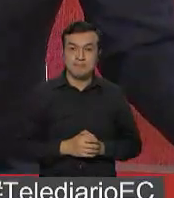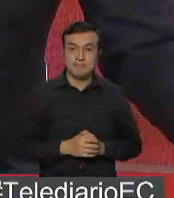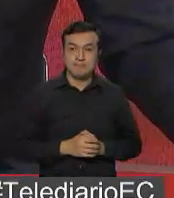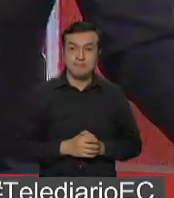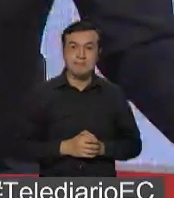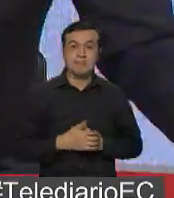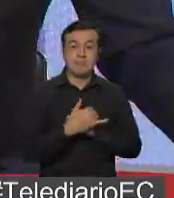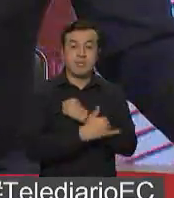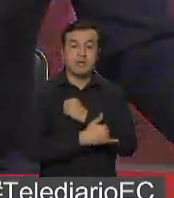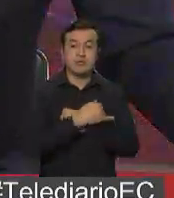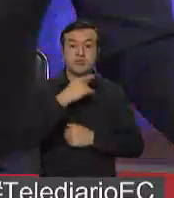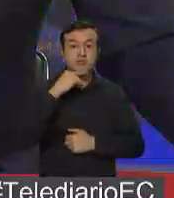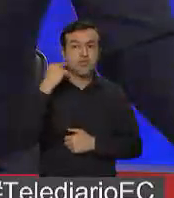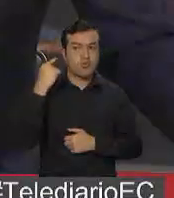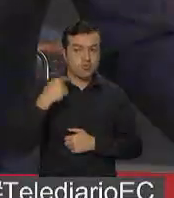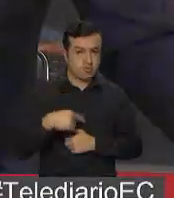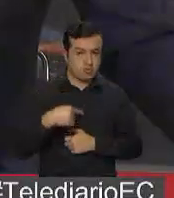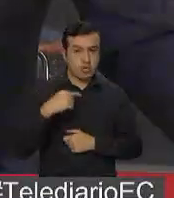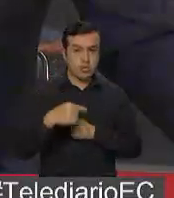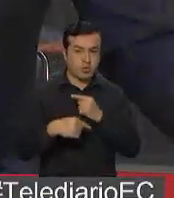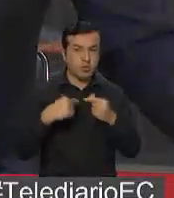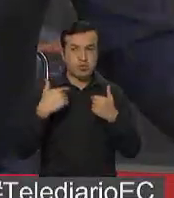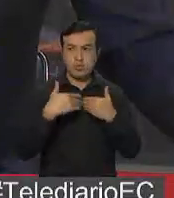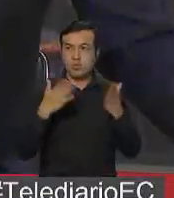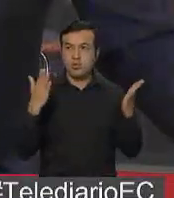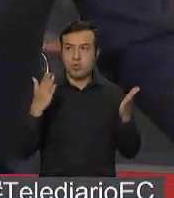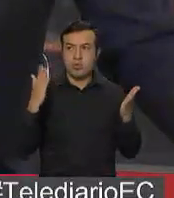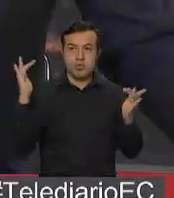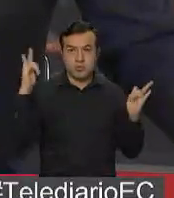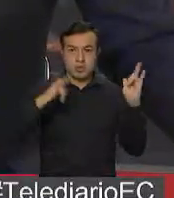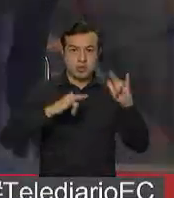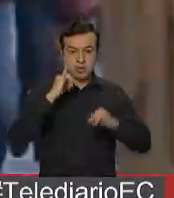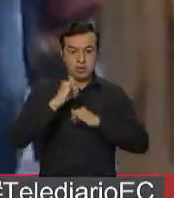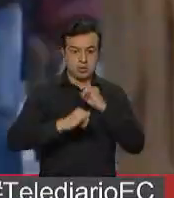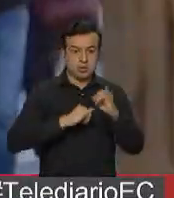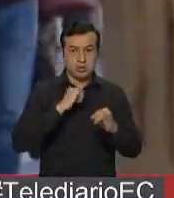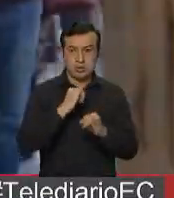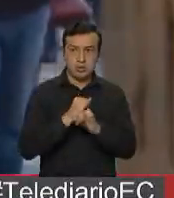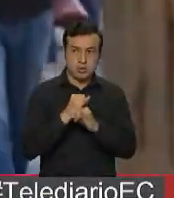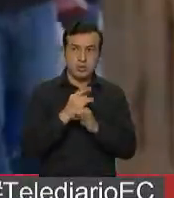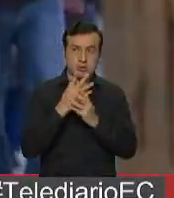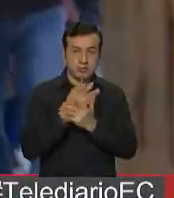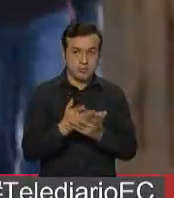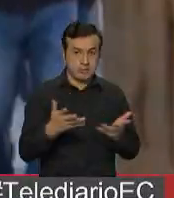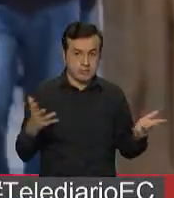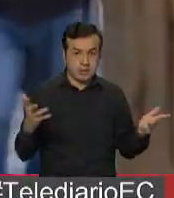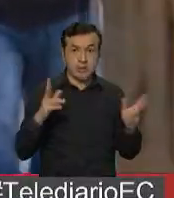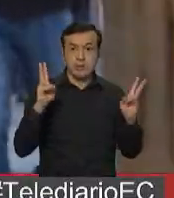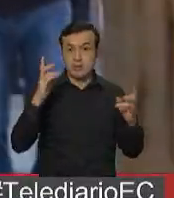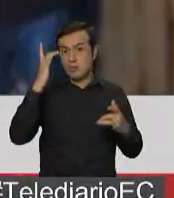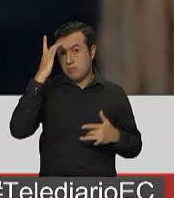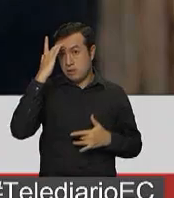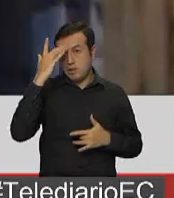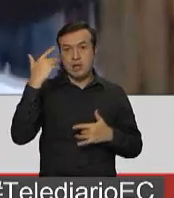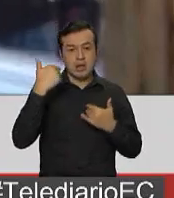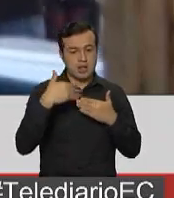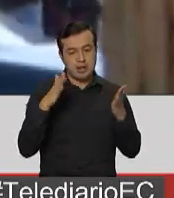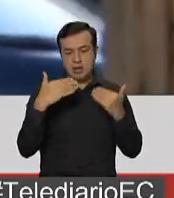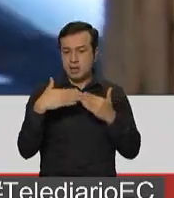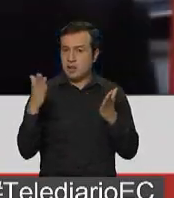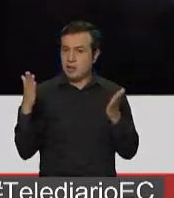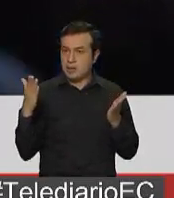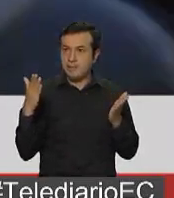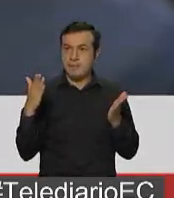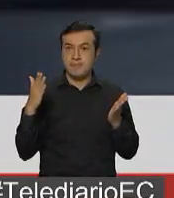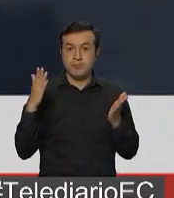Y Rusia comienza a levantar las restricciones de viajes internacionales impuestas por la pandemia del coronavirus. Los ciudadanos